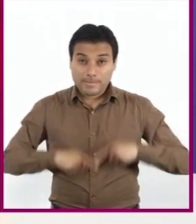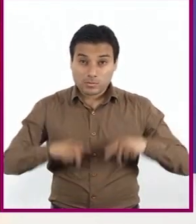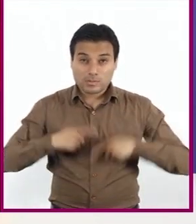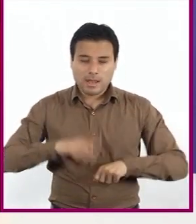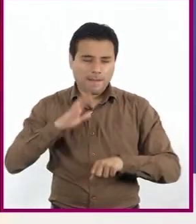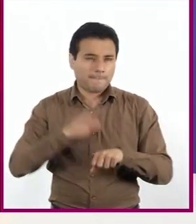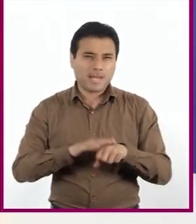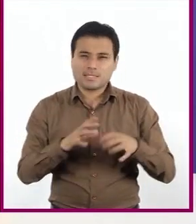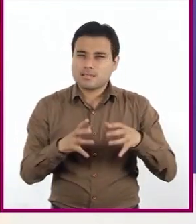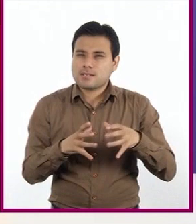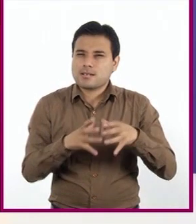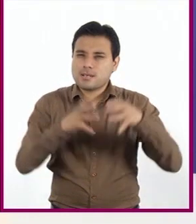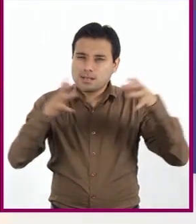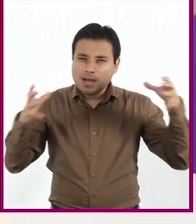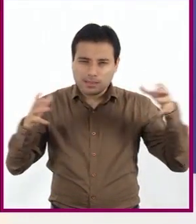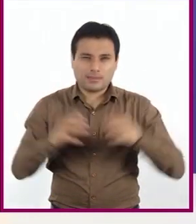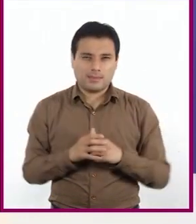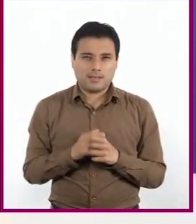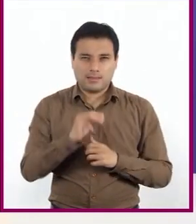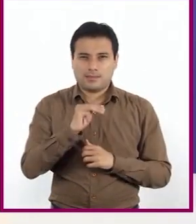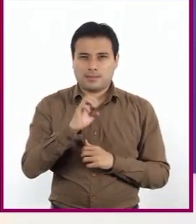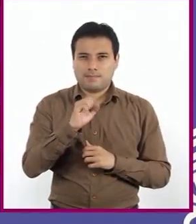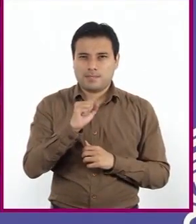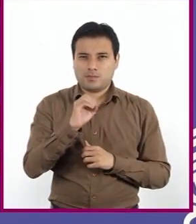de Mesoamérica en ese momento.